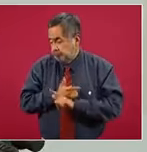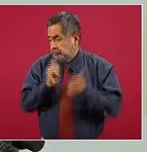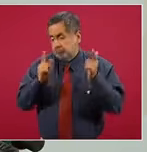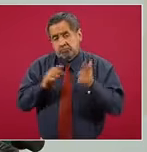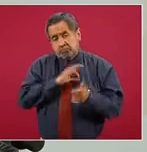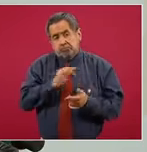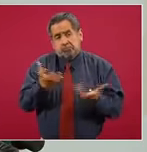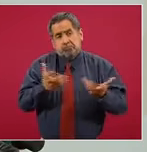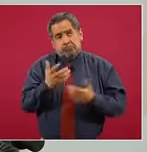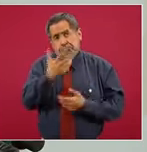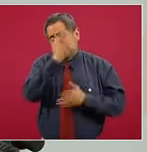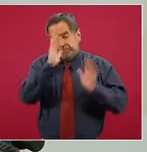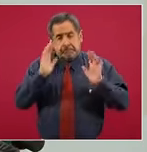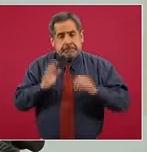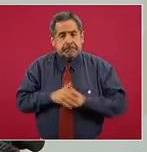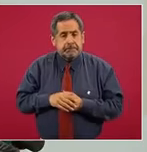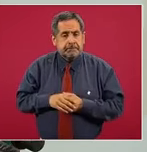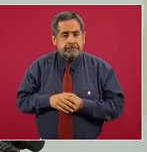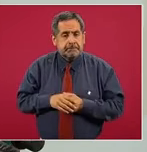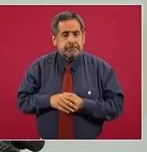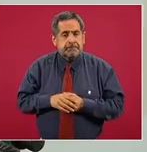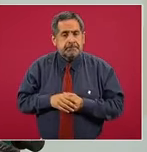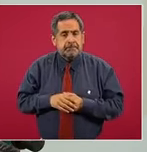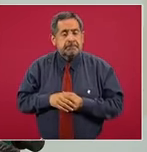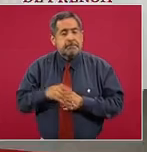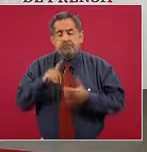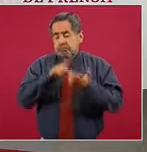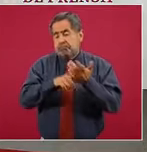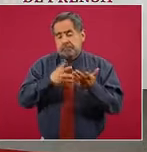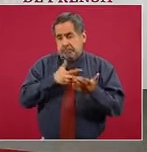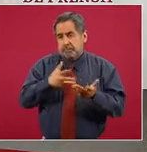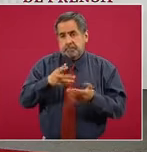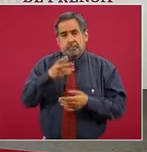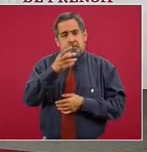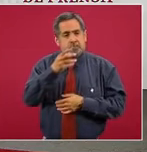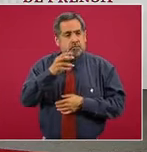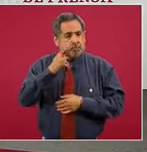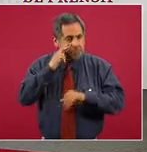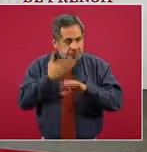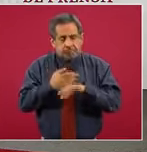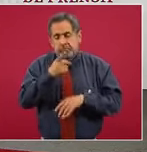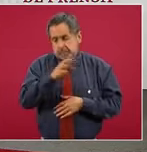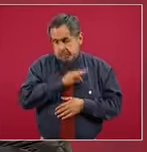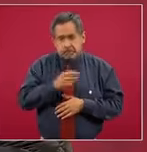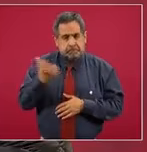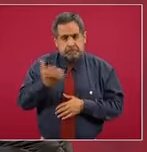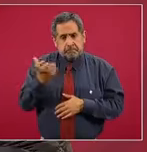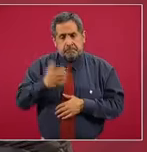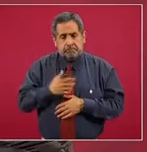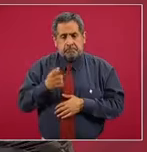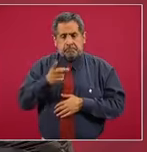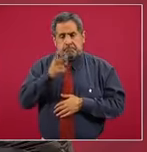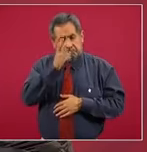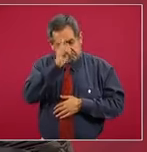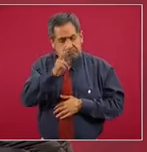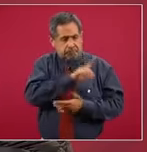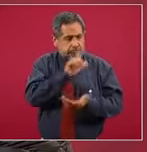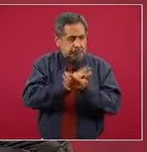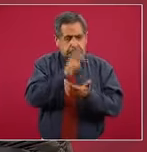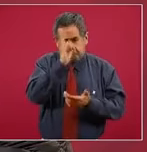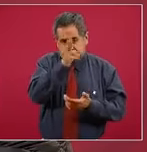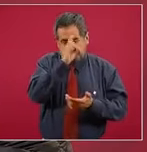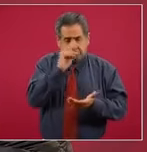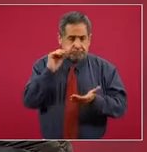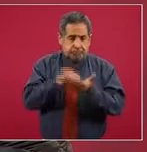todos los derechos y obligaciones que eso les da, y la definición